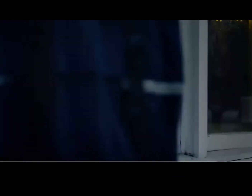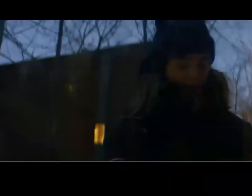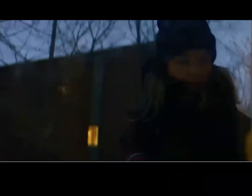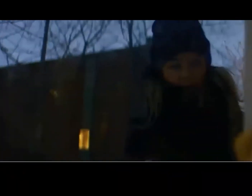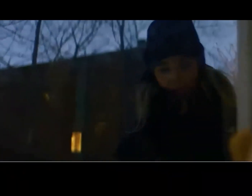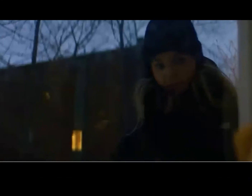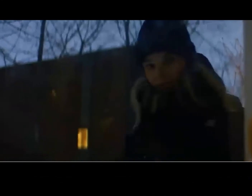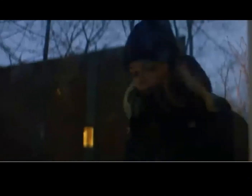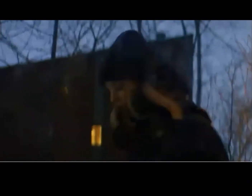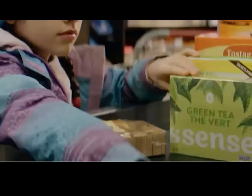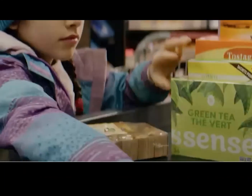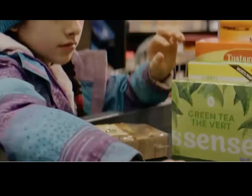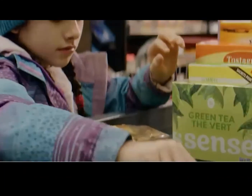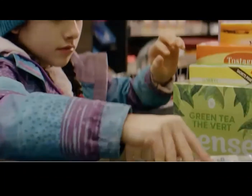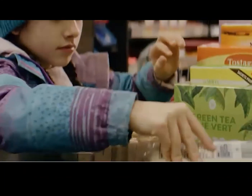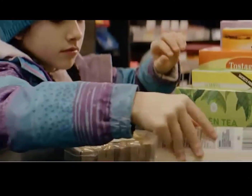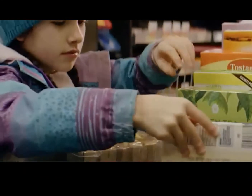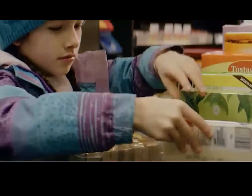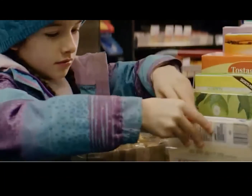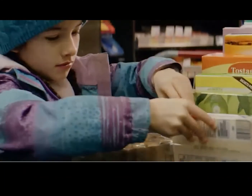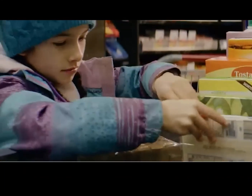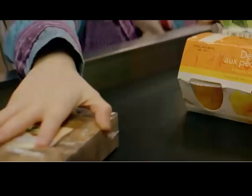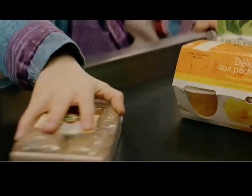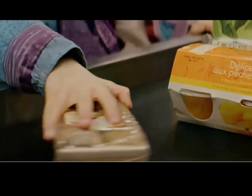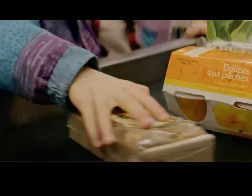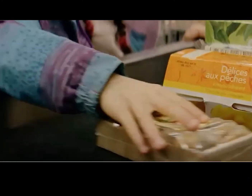that I wouldn't be looked at like the others.